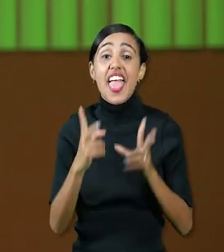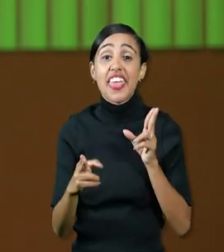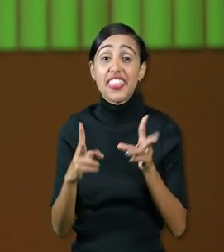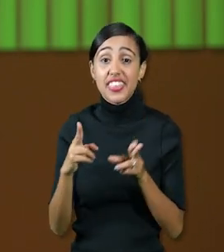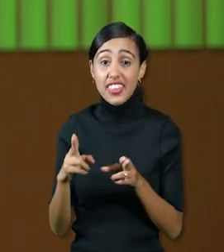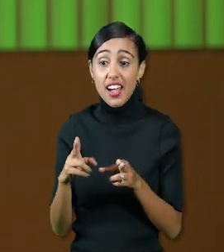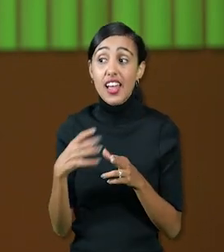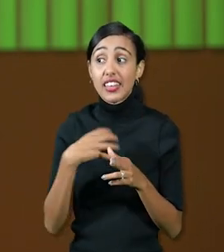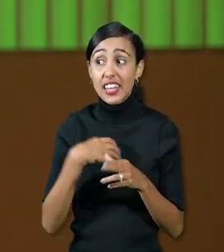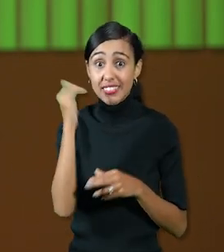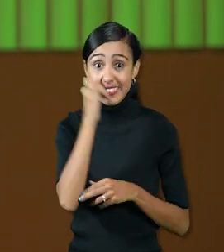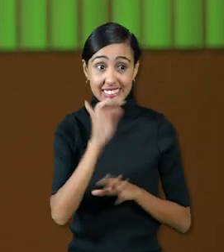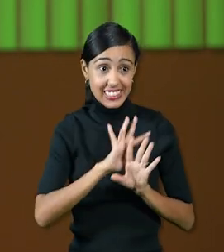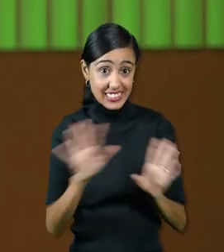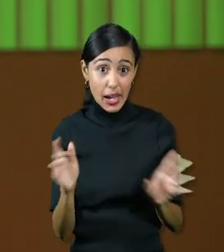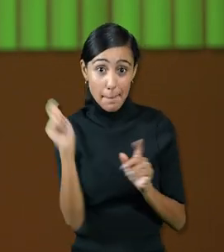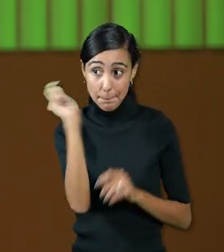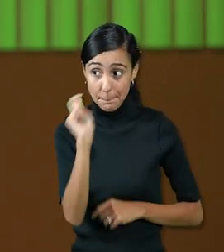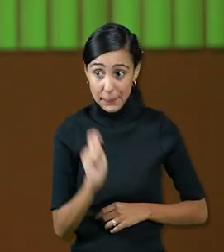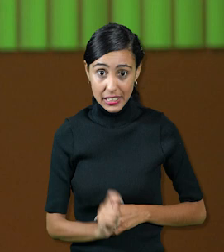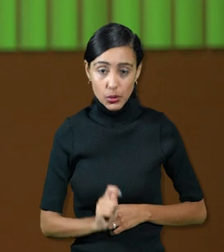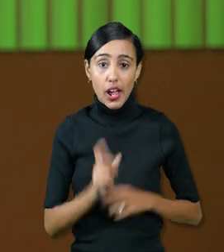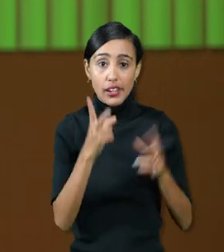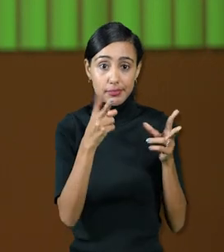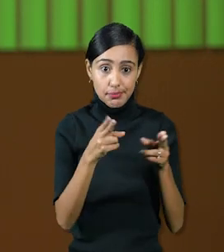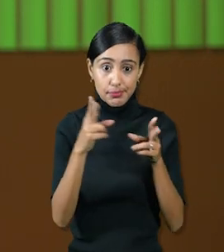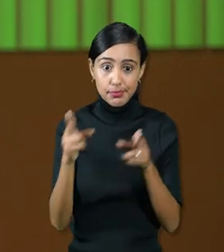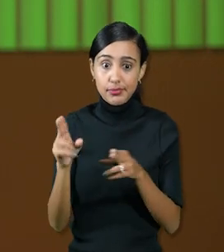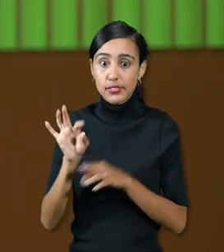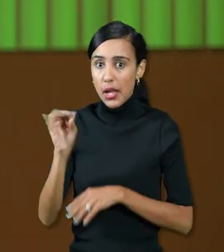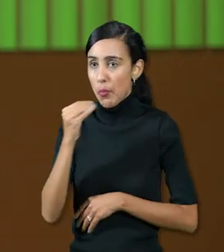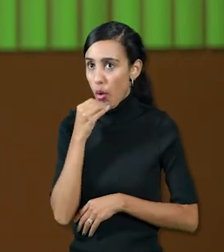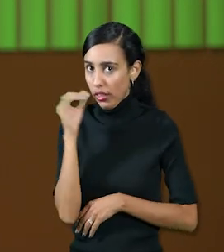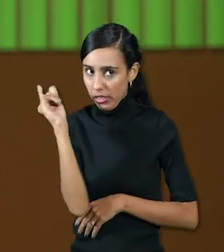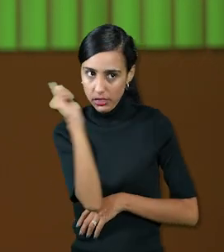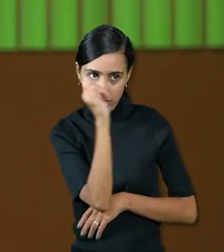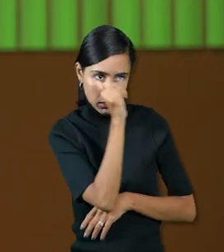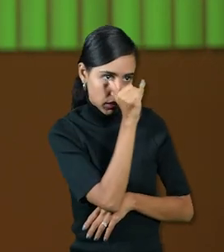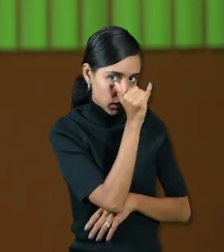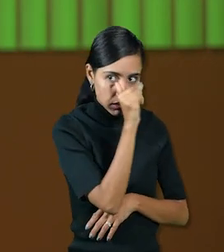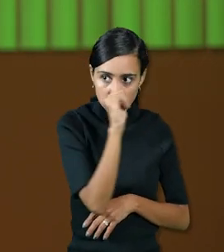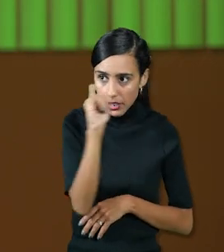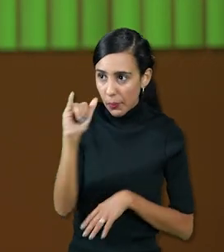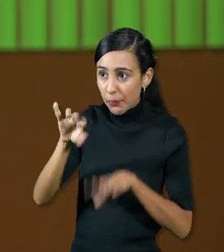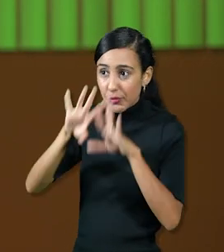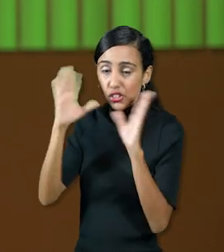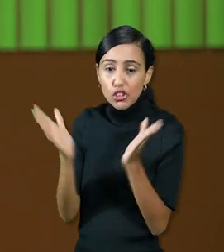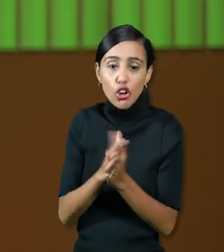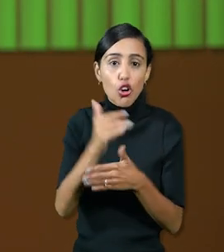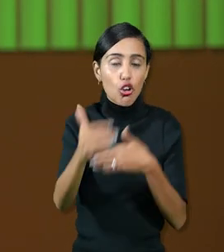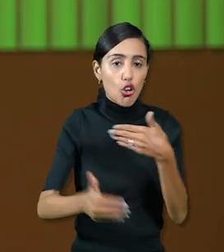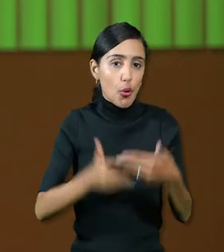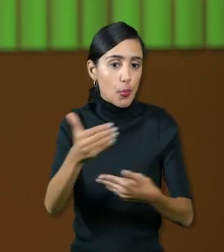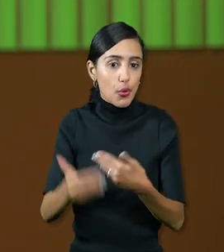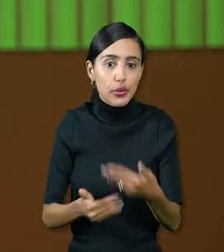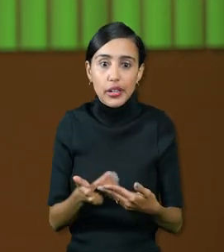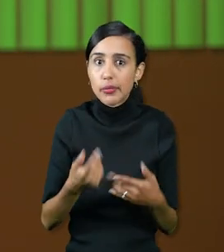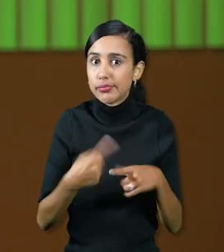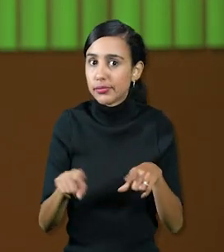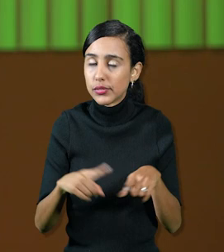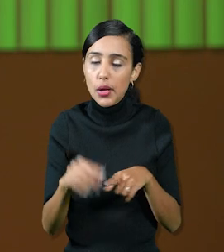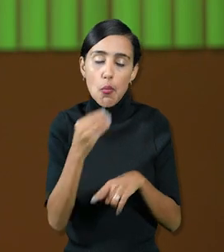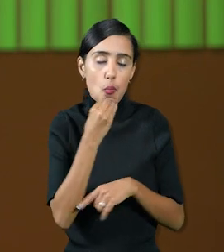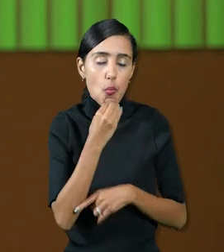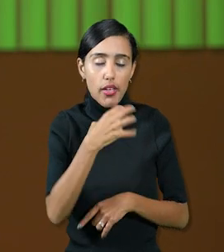ya tienes. La película que va a ser es la película que pudiste rodar con todos los problemas o todas las bendiciones que hayas podido